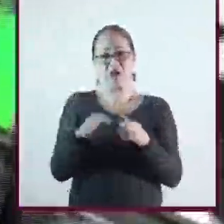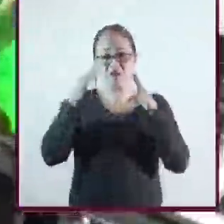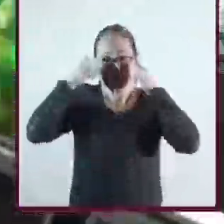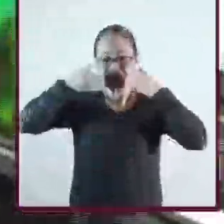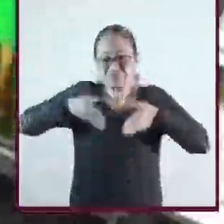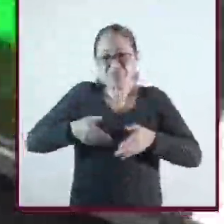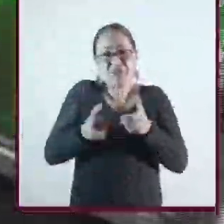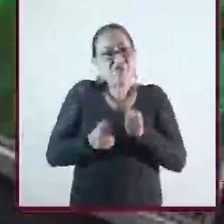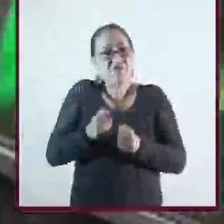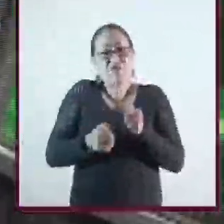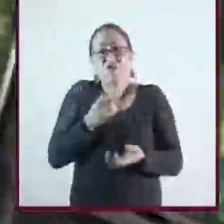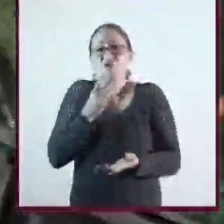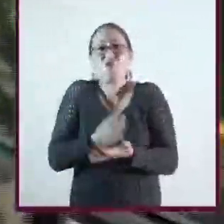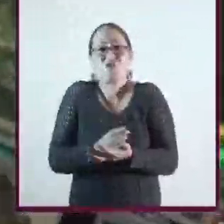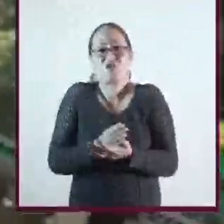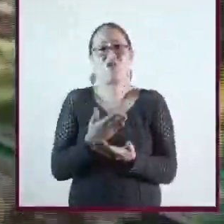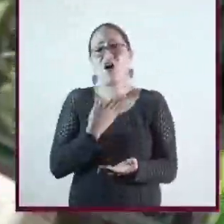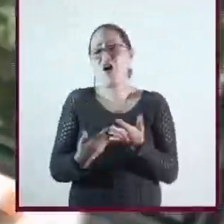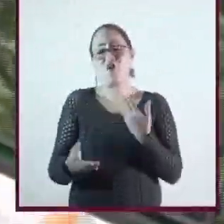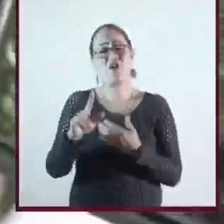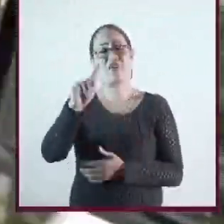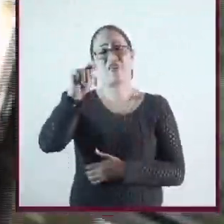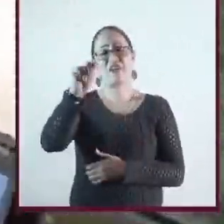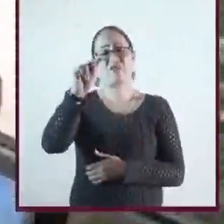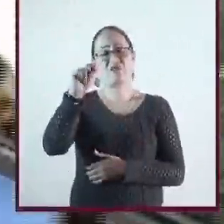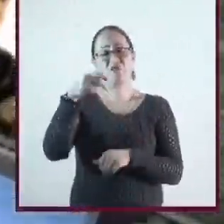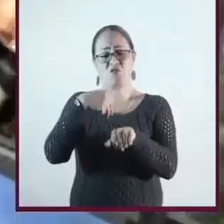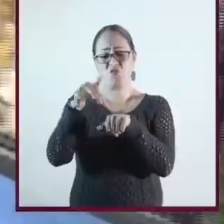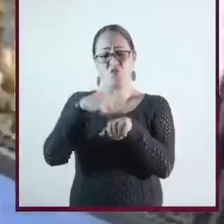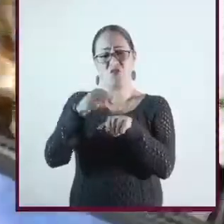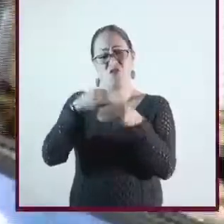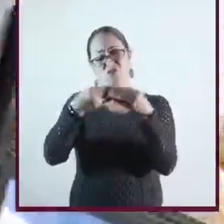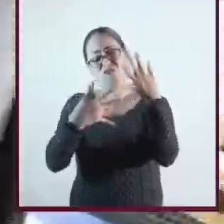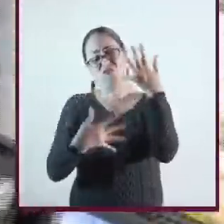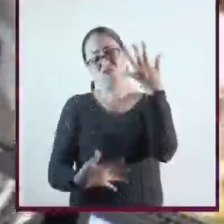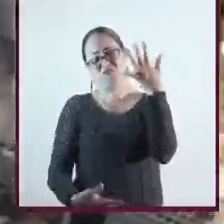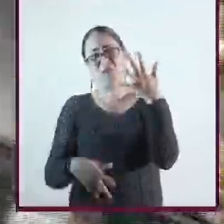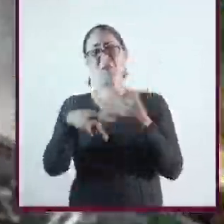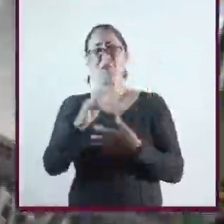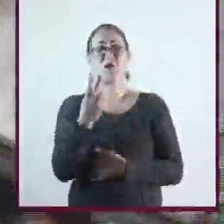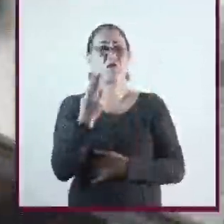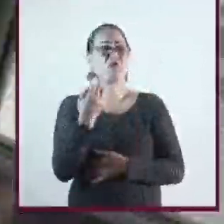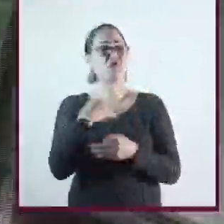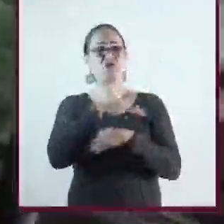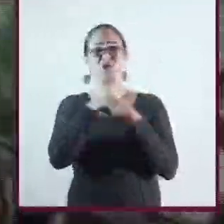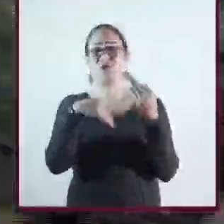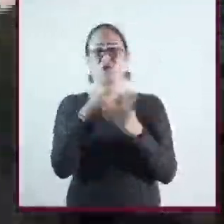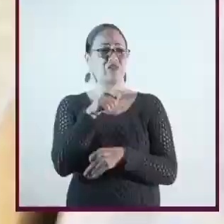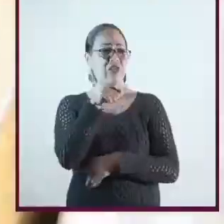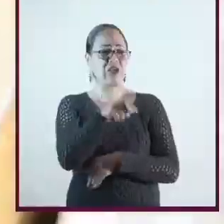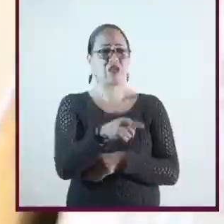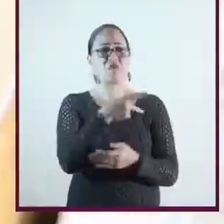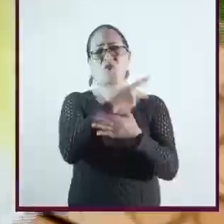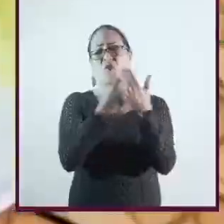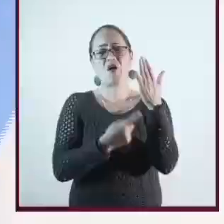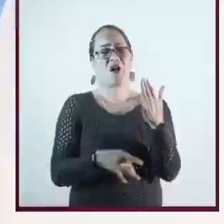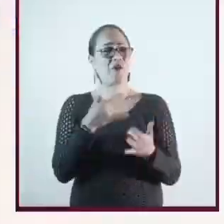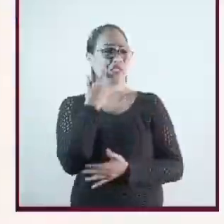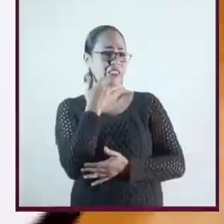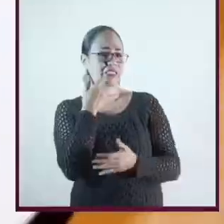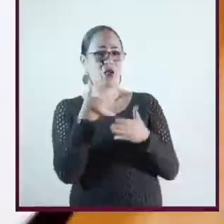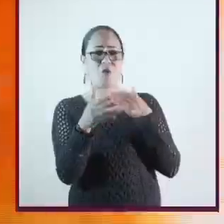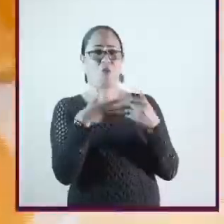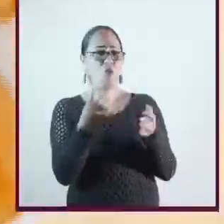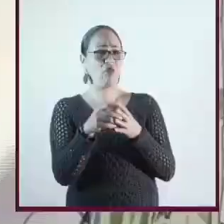de canales de televisión disponibles y todos vemos las mismas series de televisión que están de moda. Tenemos